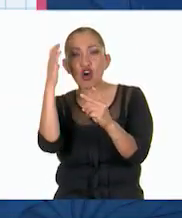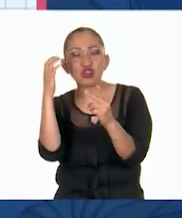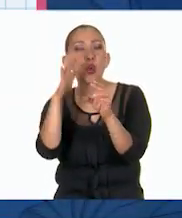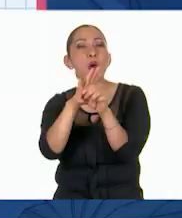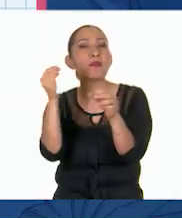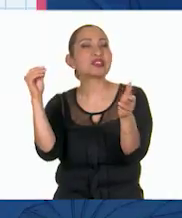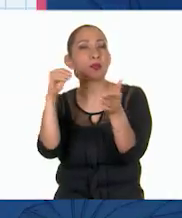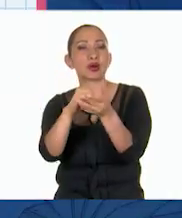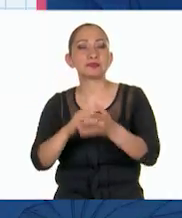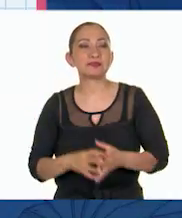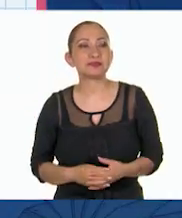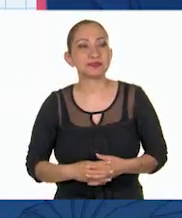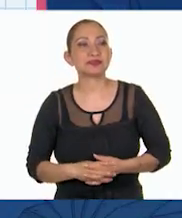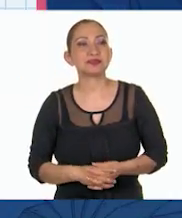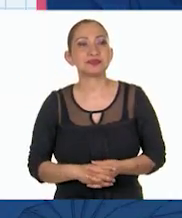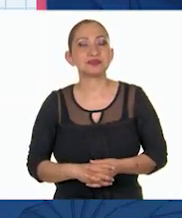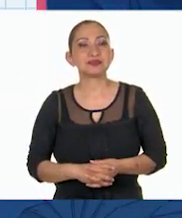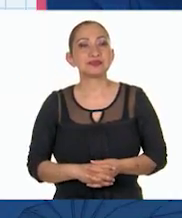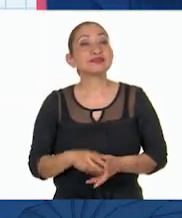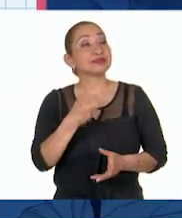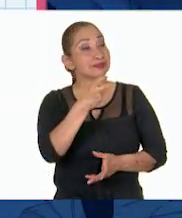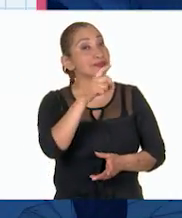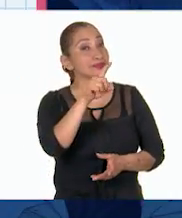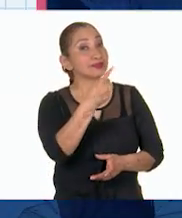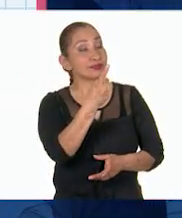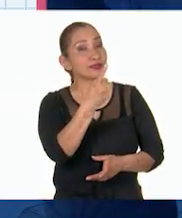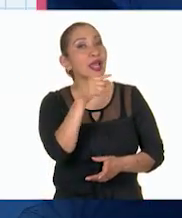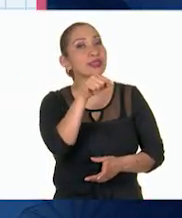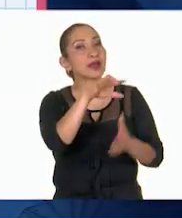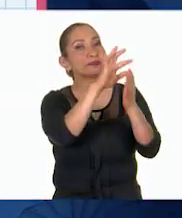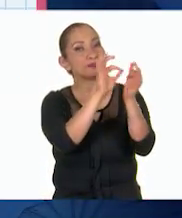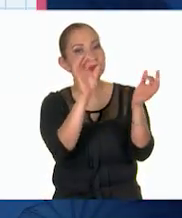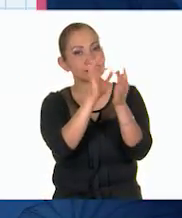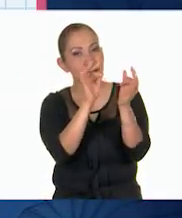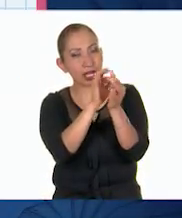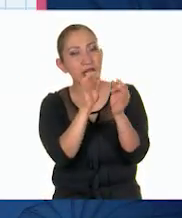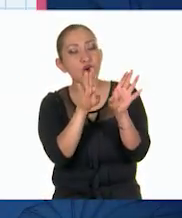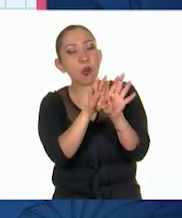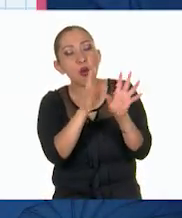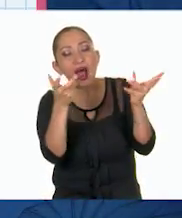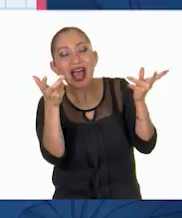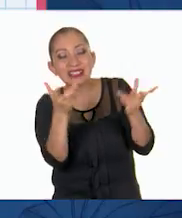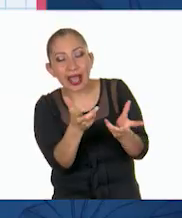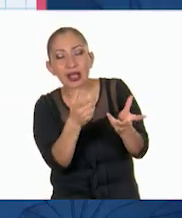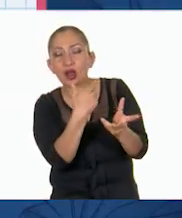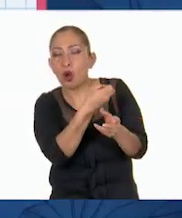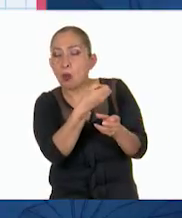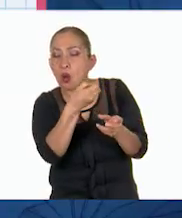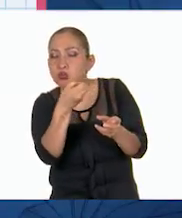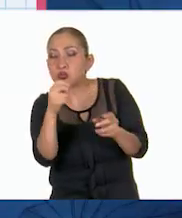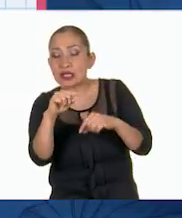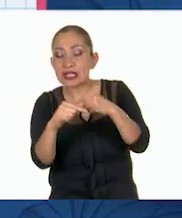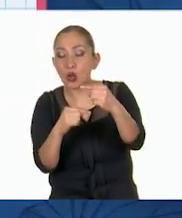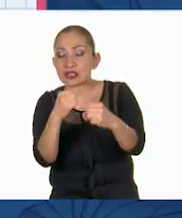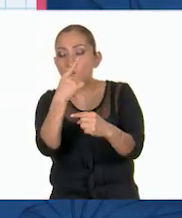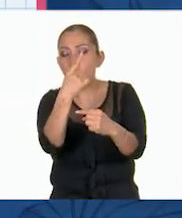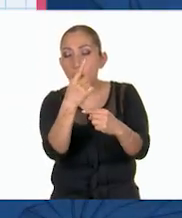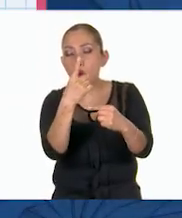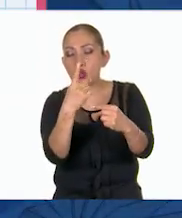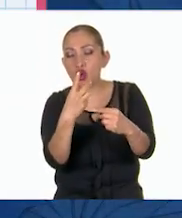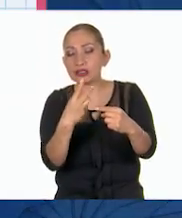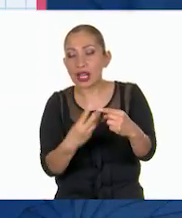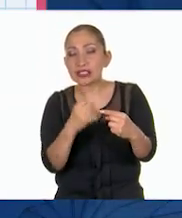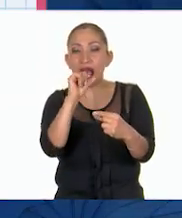que incluiremos. De eso se trata, de escribir instrucciones de manera secuenciada, es